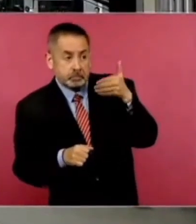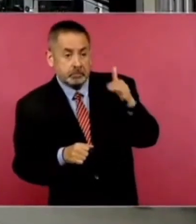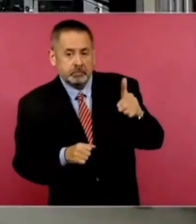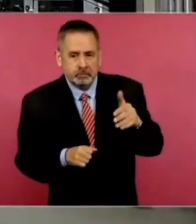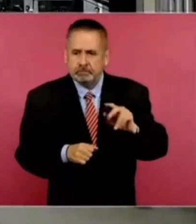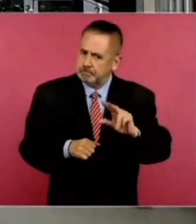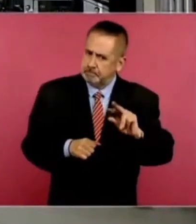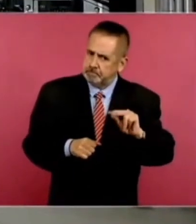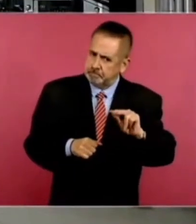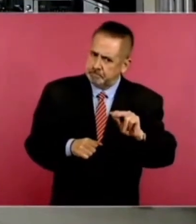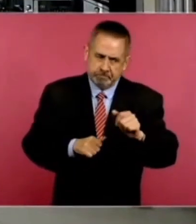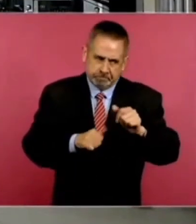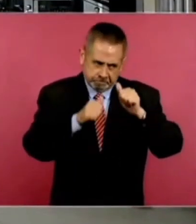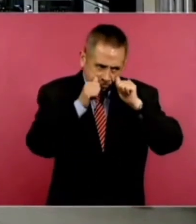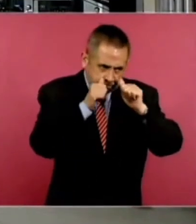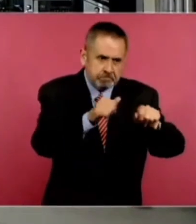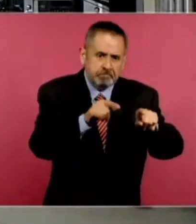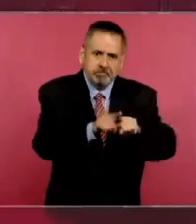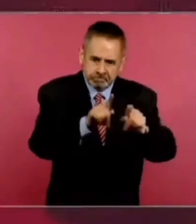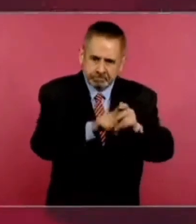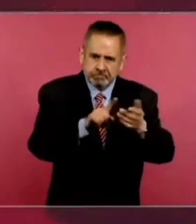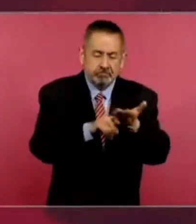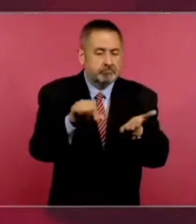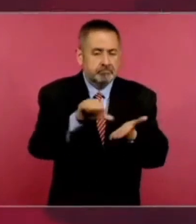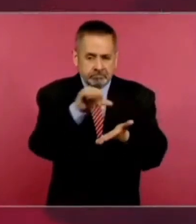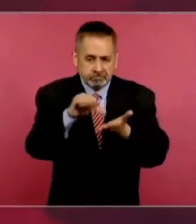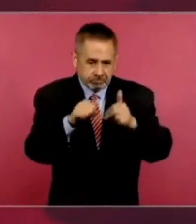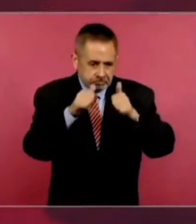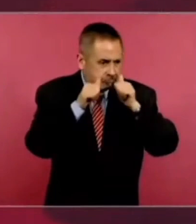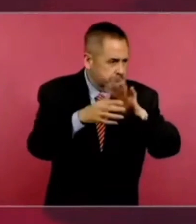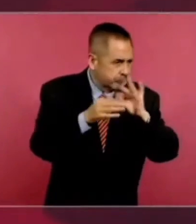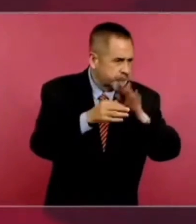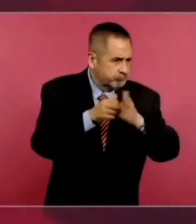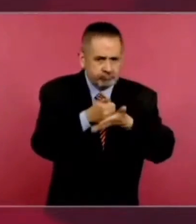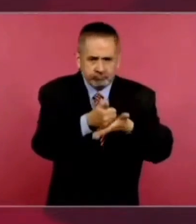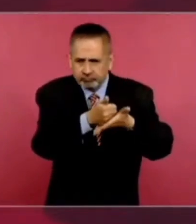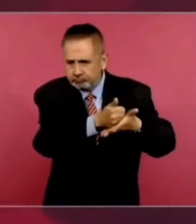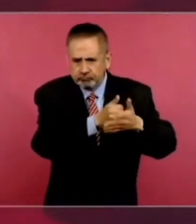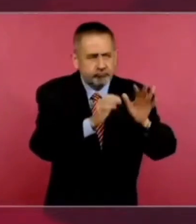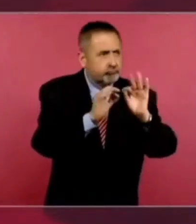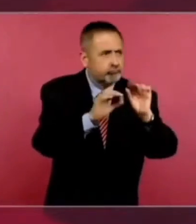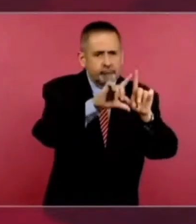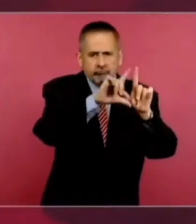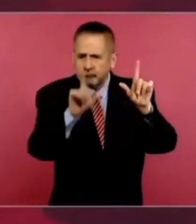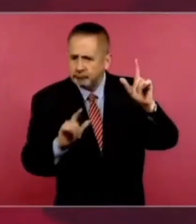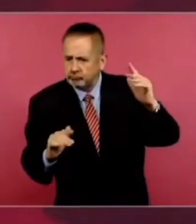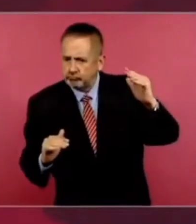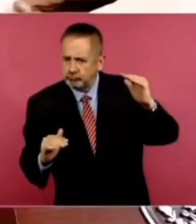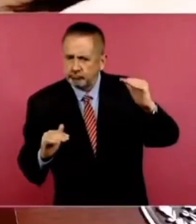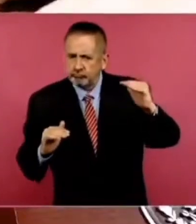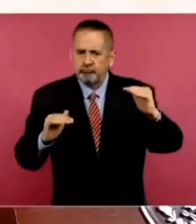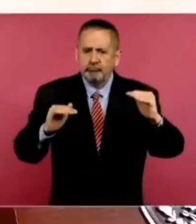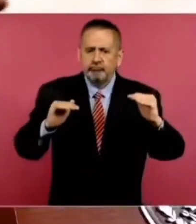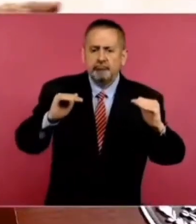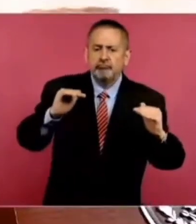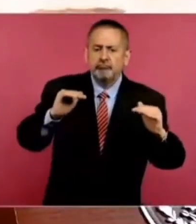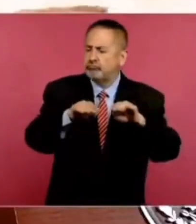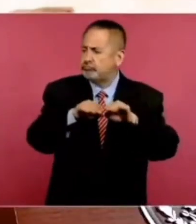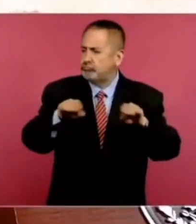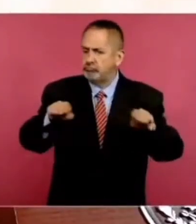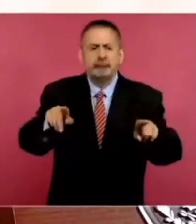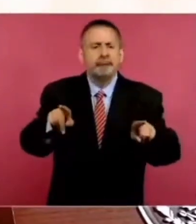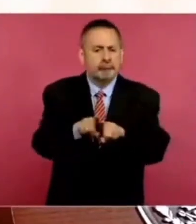el norte y el centro, y el propósito pues es que haya equilibrios, ¿no?